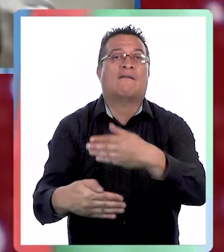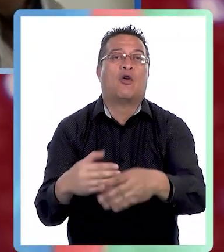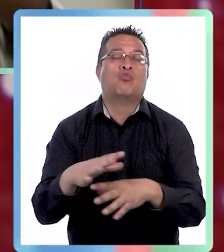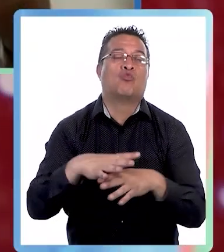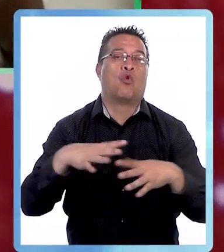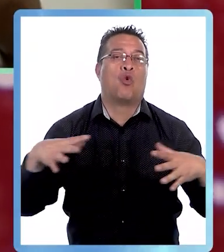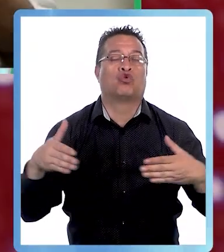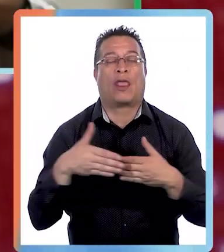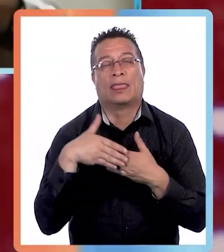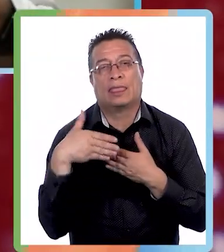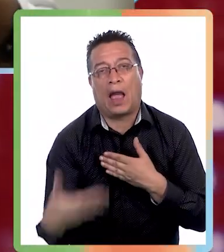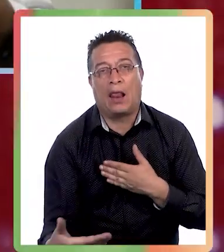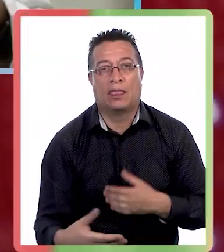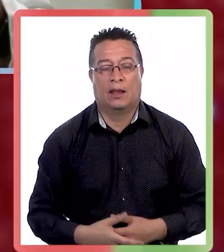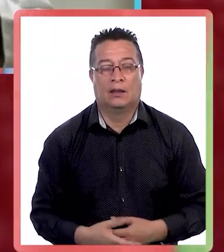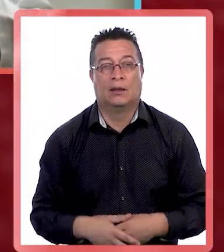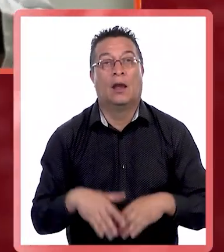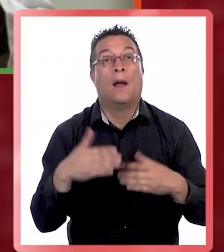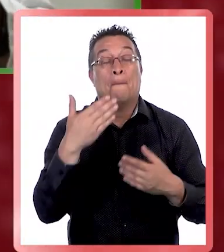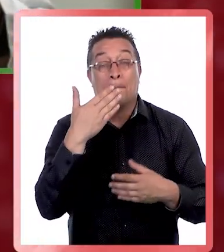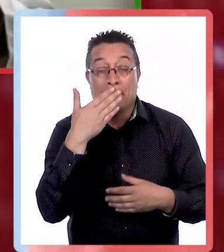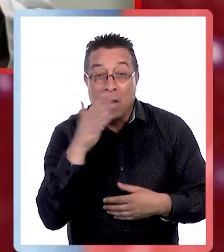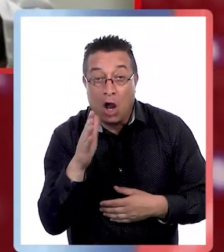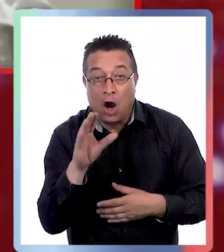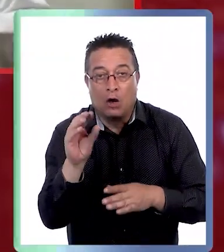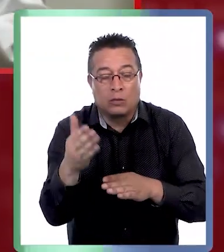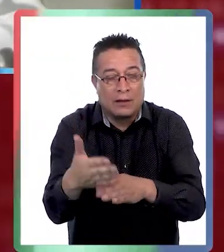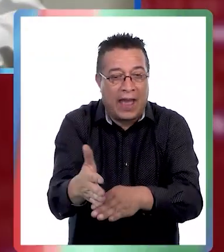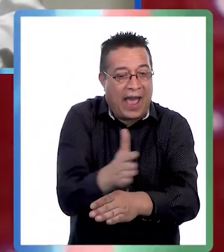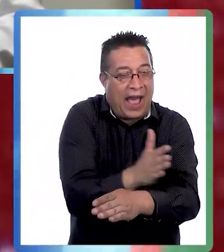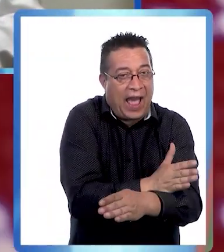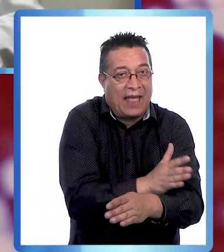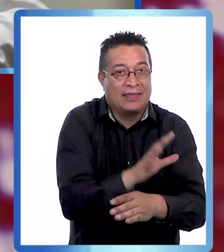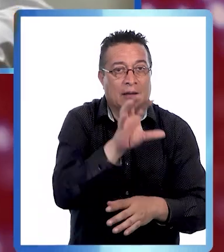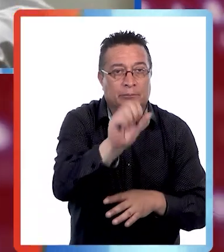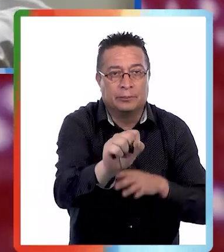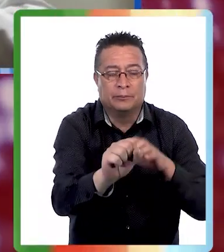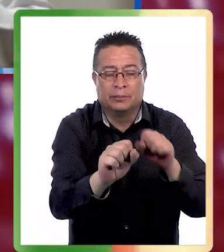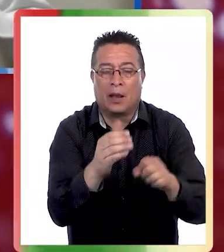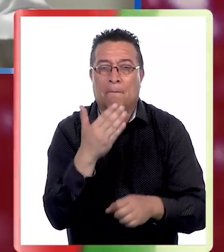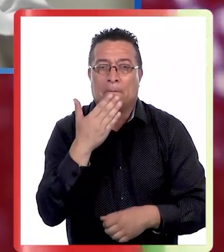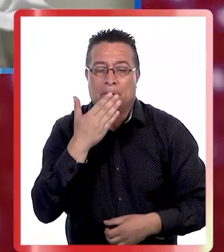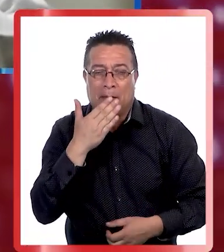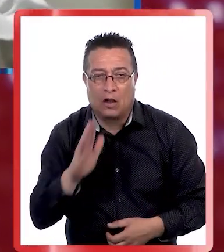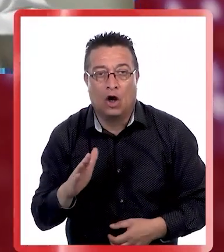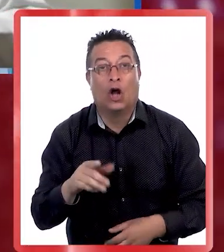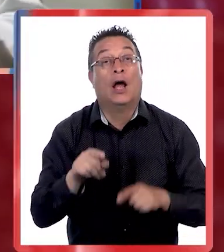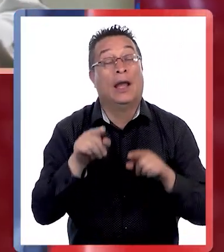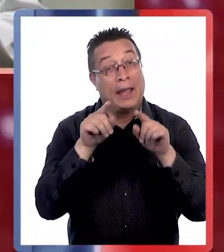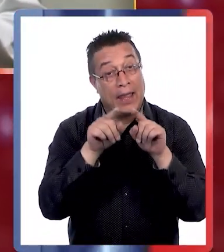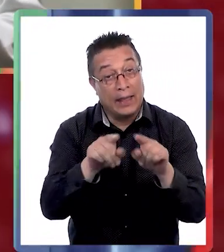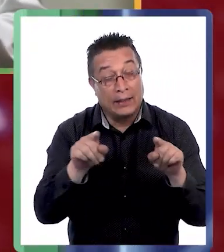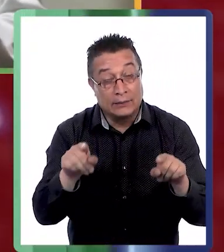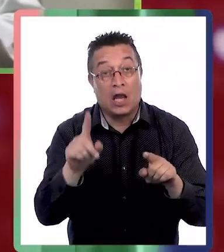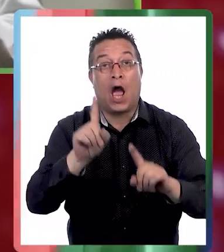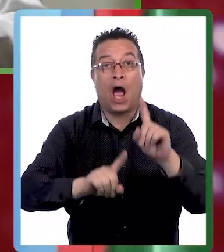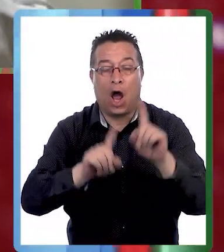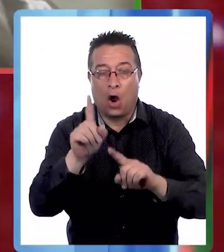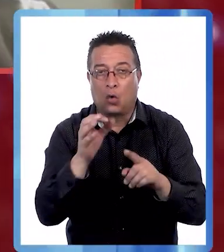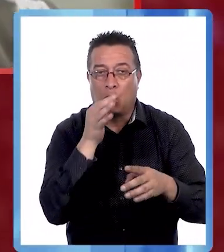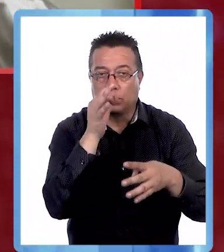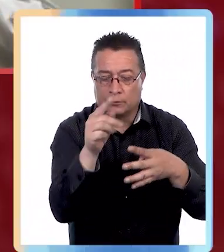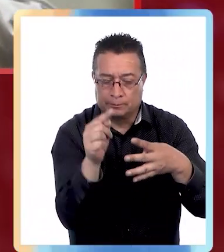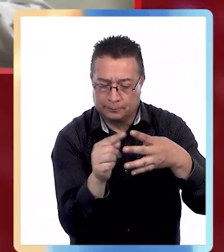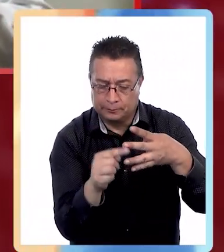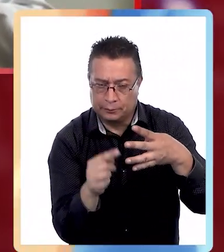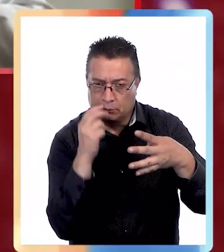es encontrar signos o algunos síntomas de alarma un poco más precoz. Y entre esas cosas hay algunos que recomendamos estar muy